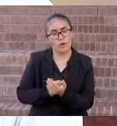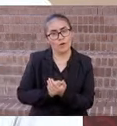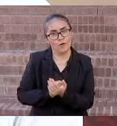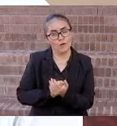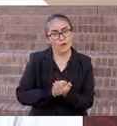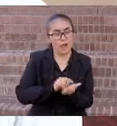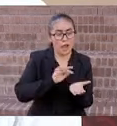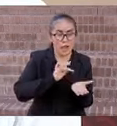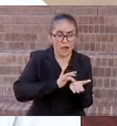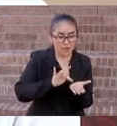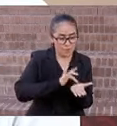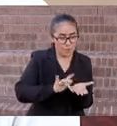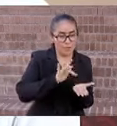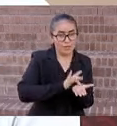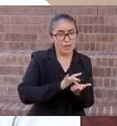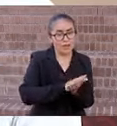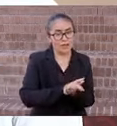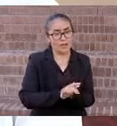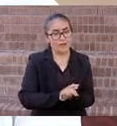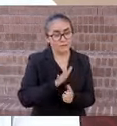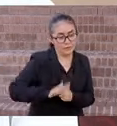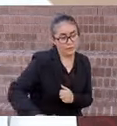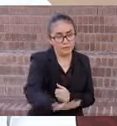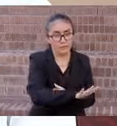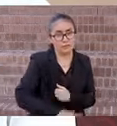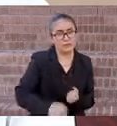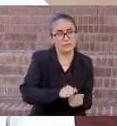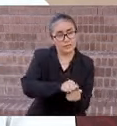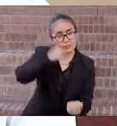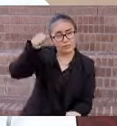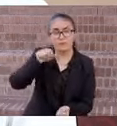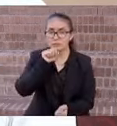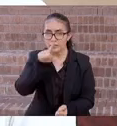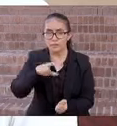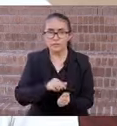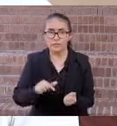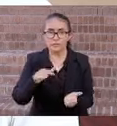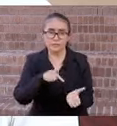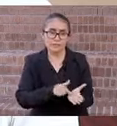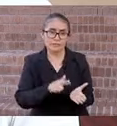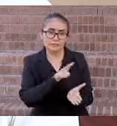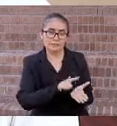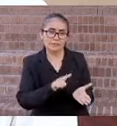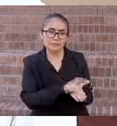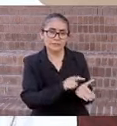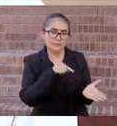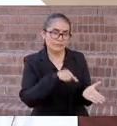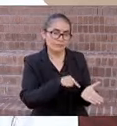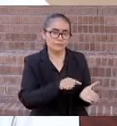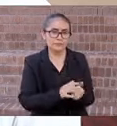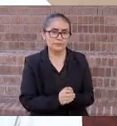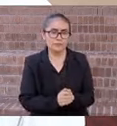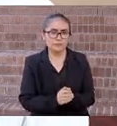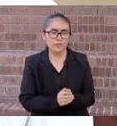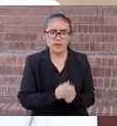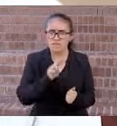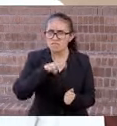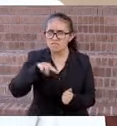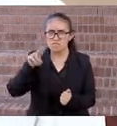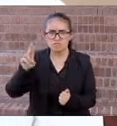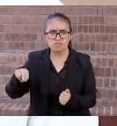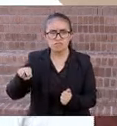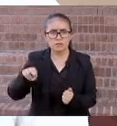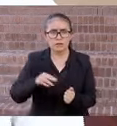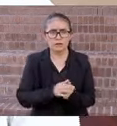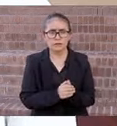estos derechos y en la constitución también quedó escrito en un transitorio que nunca